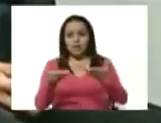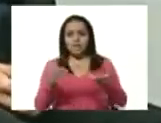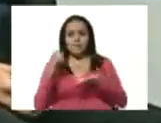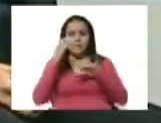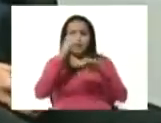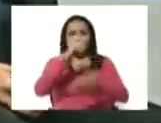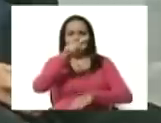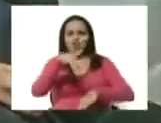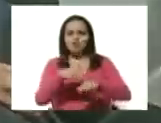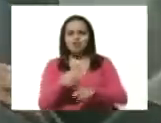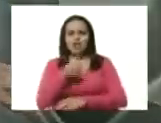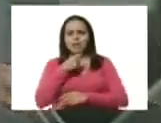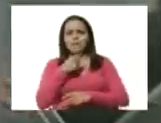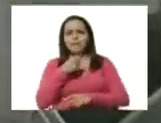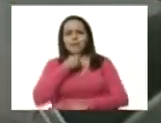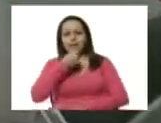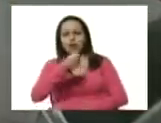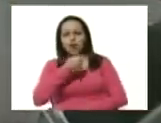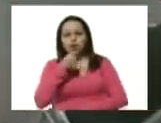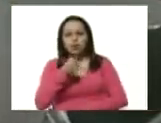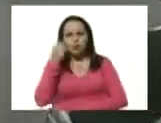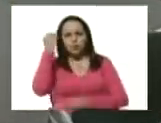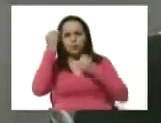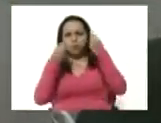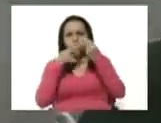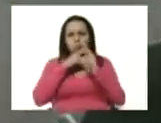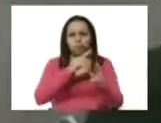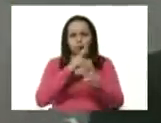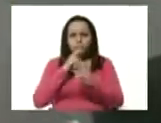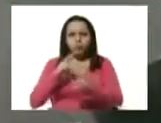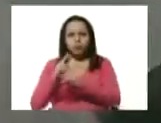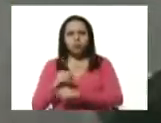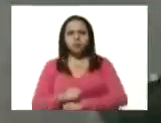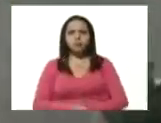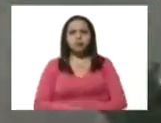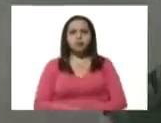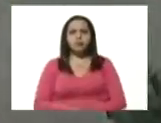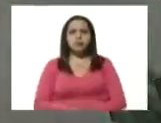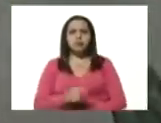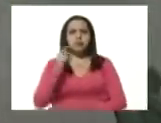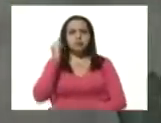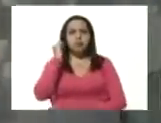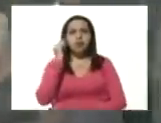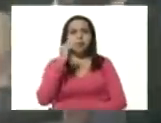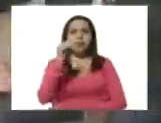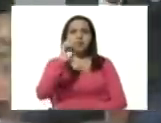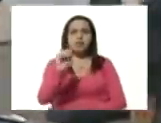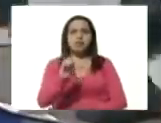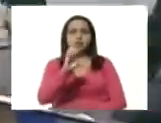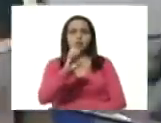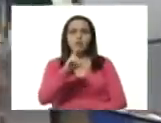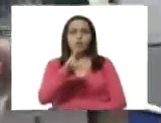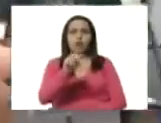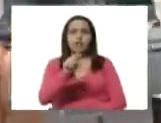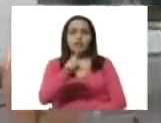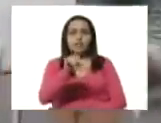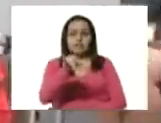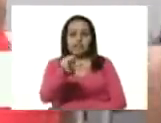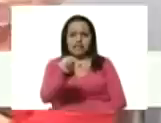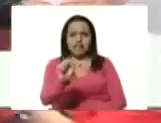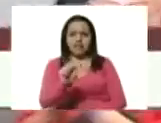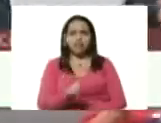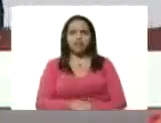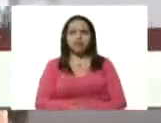de Opinión a la ciudadana Pascualina Curcio, economista, autora del artículo de